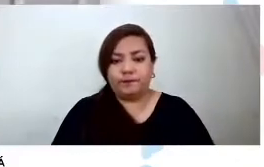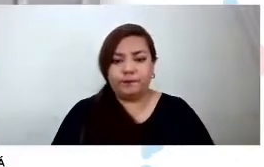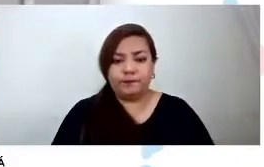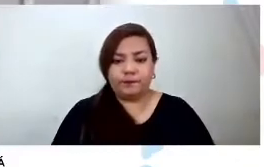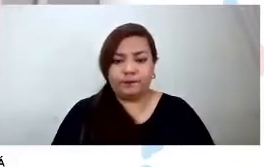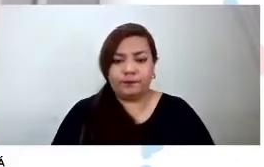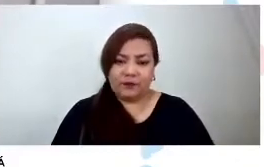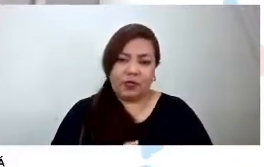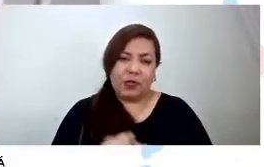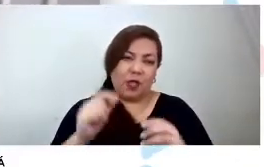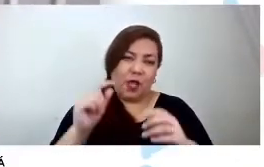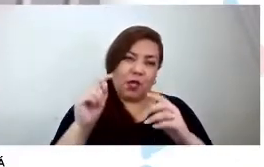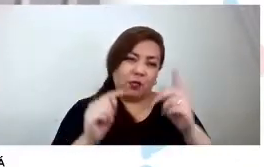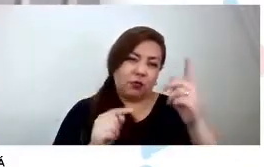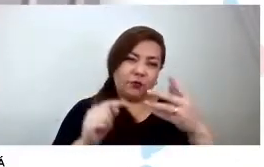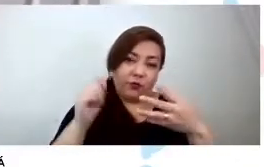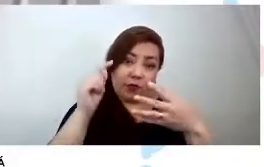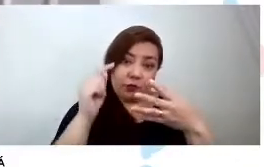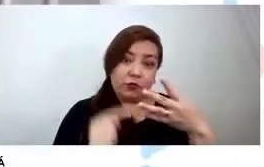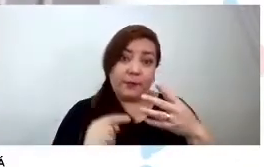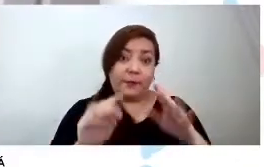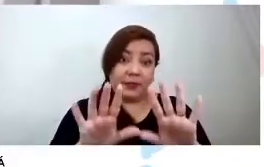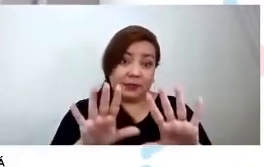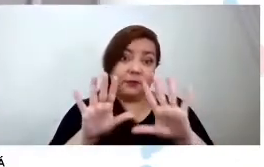actores principales de la biodiversidad